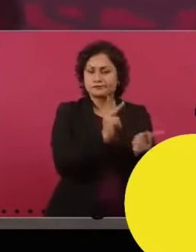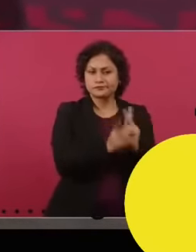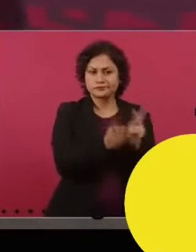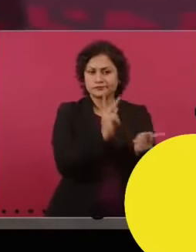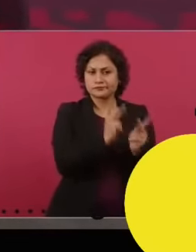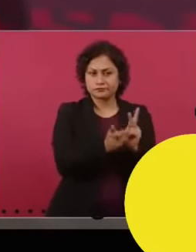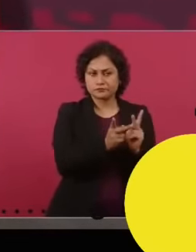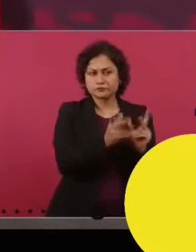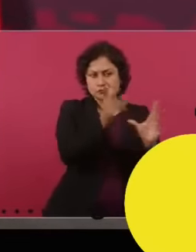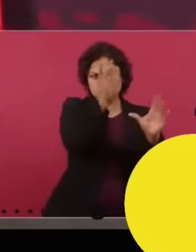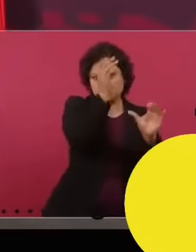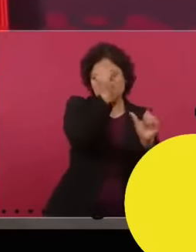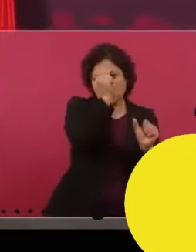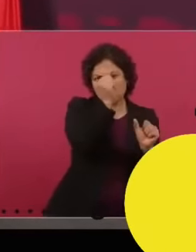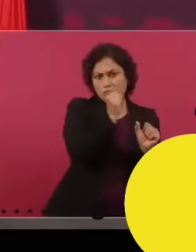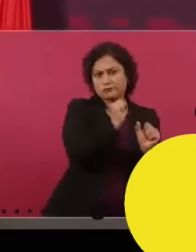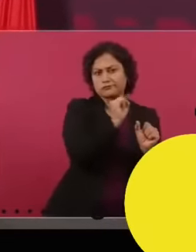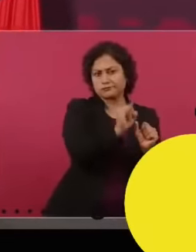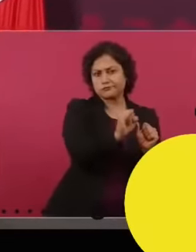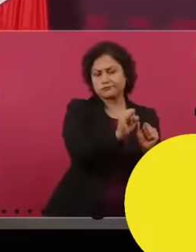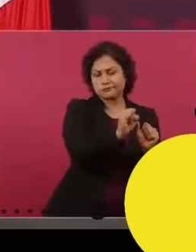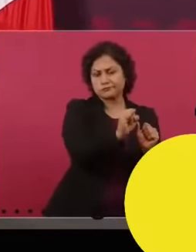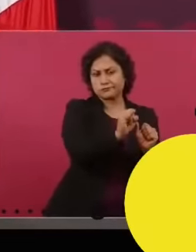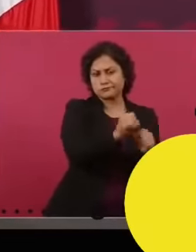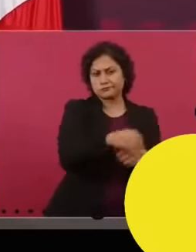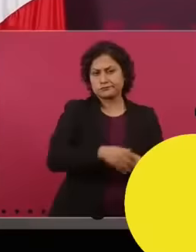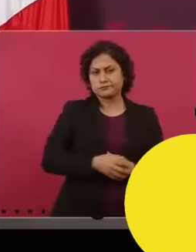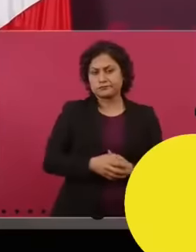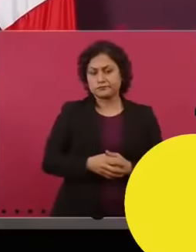se llegó a ese acuerdo